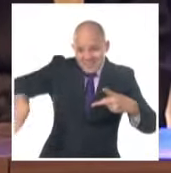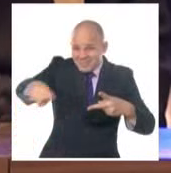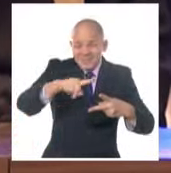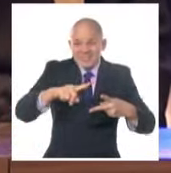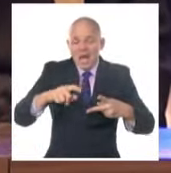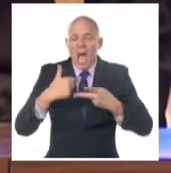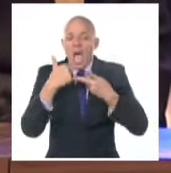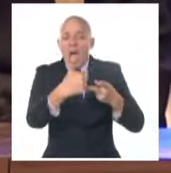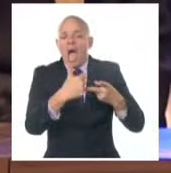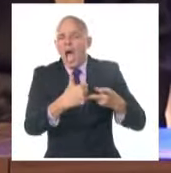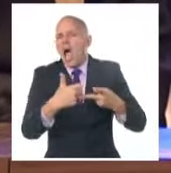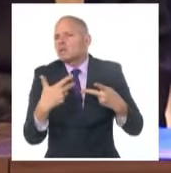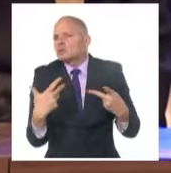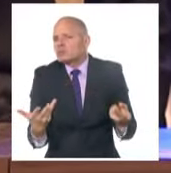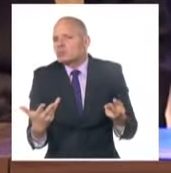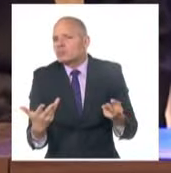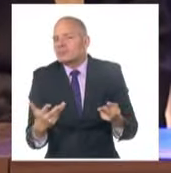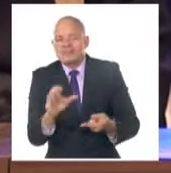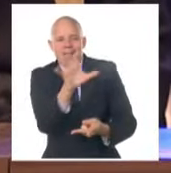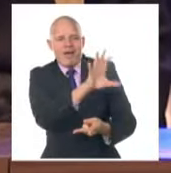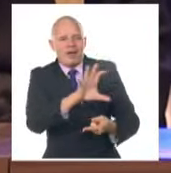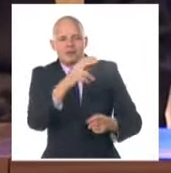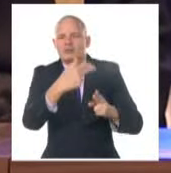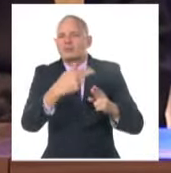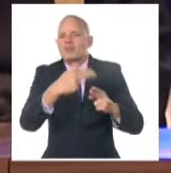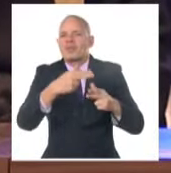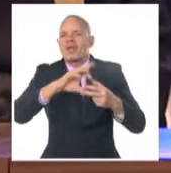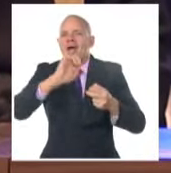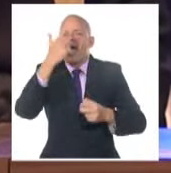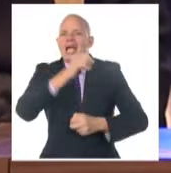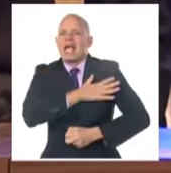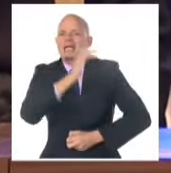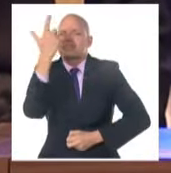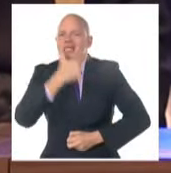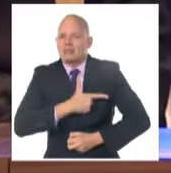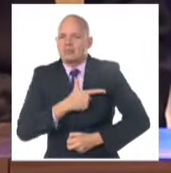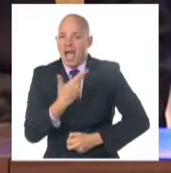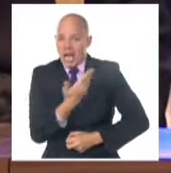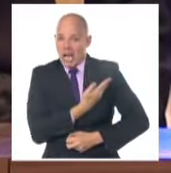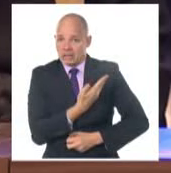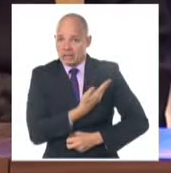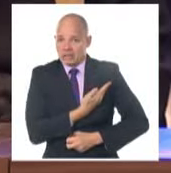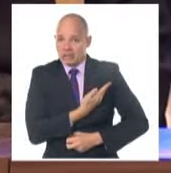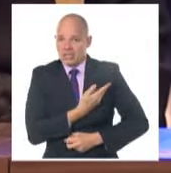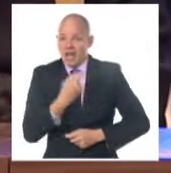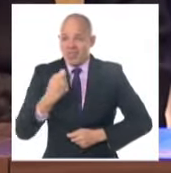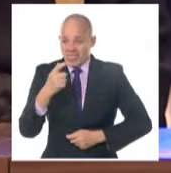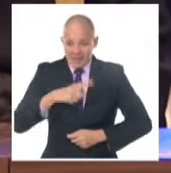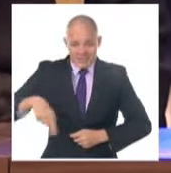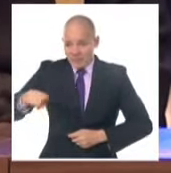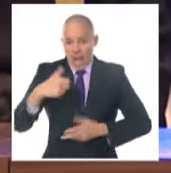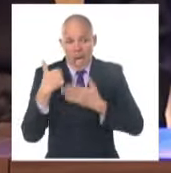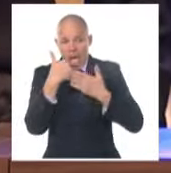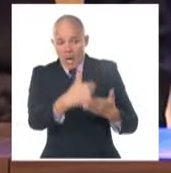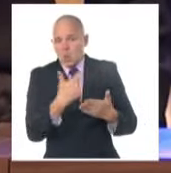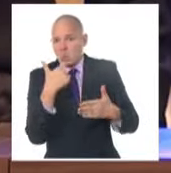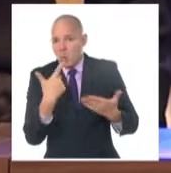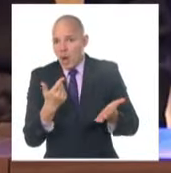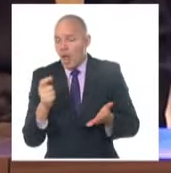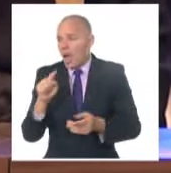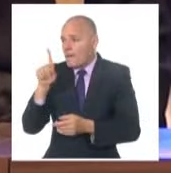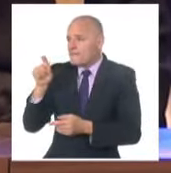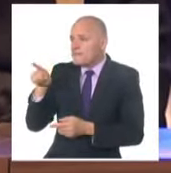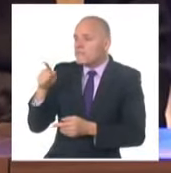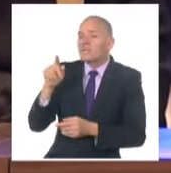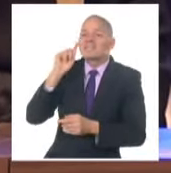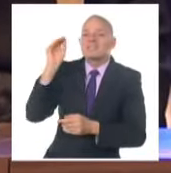Gaza de una misión de protección internacional autorizada por la Asamblea General de las Naciones